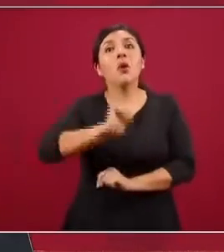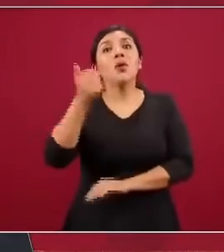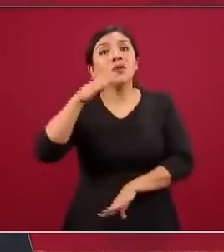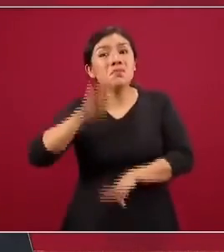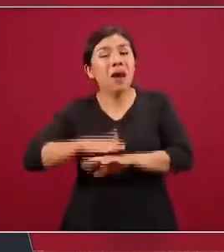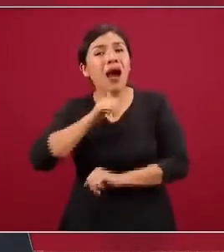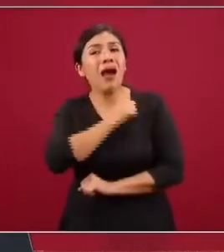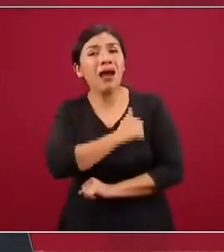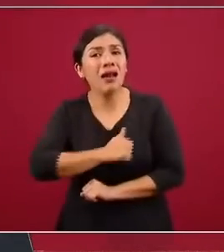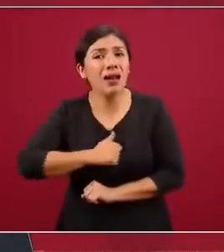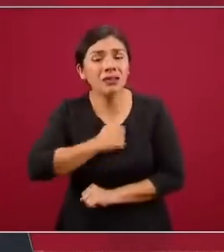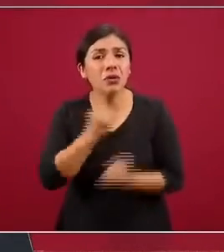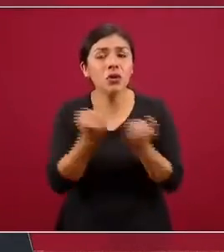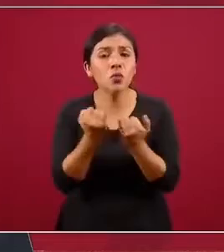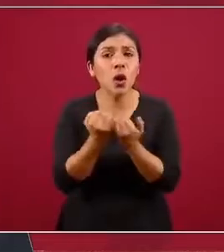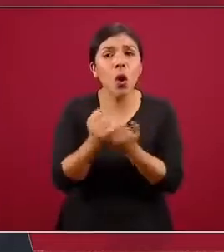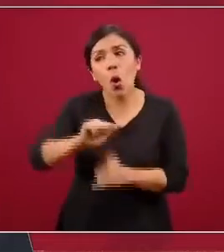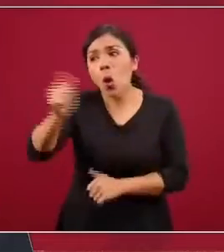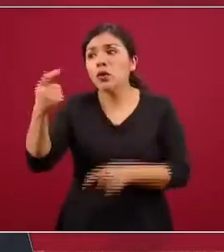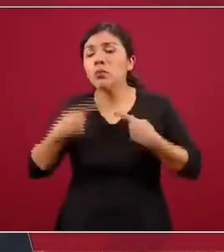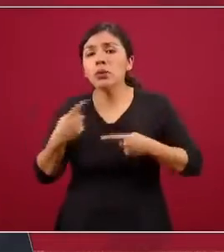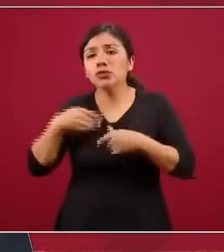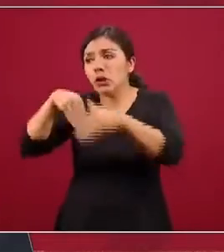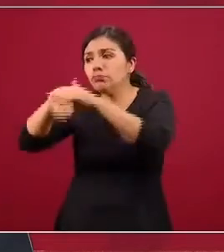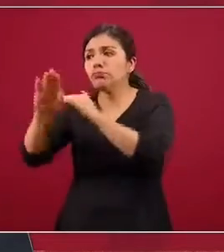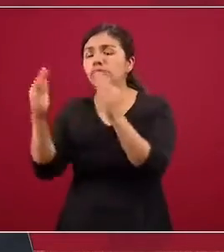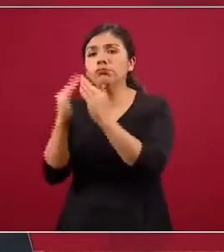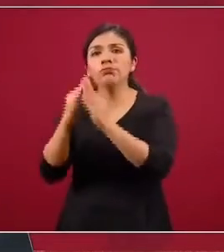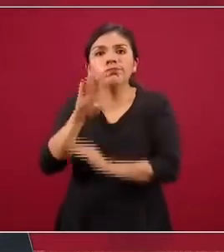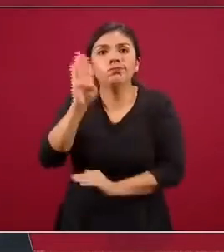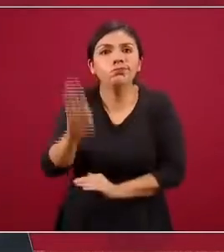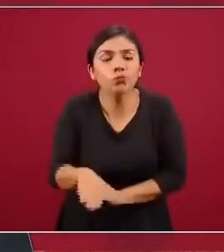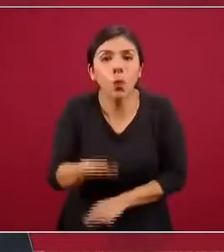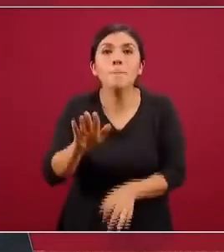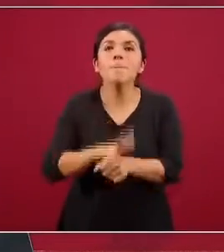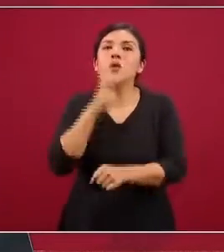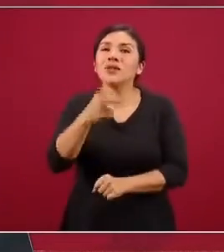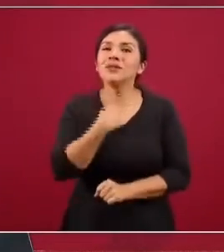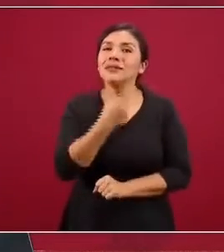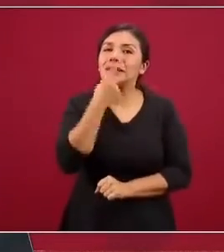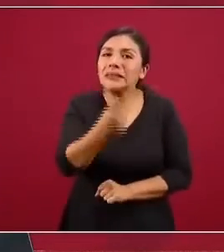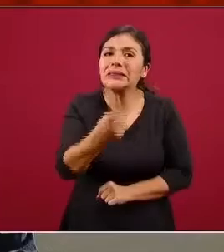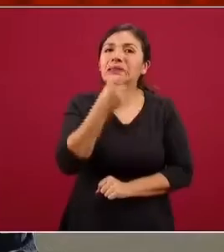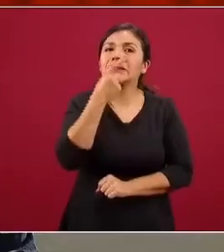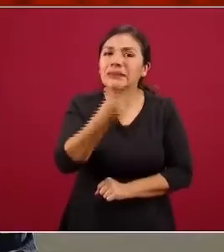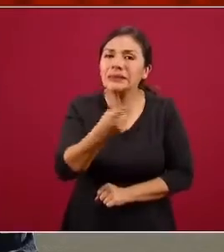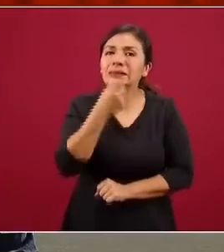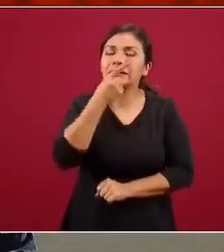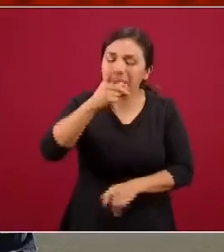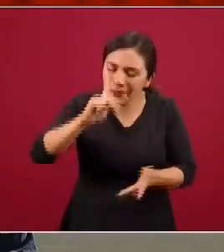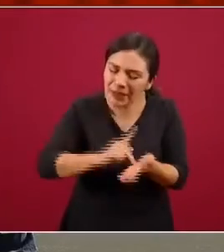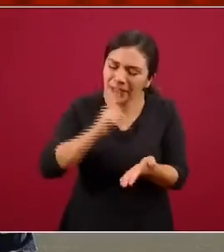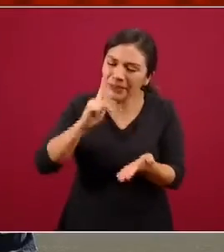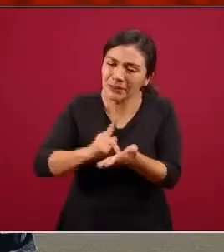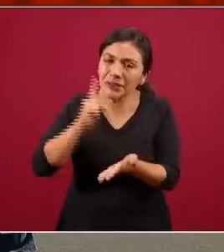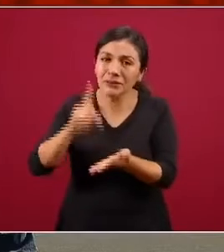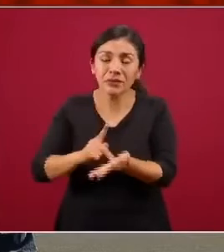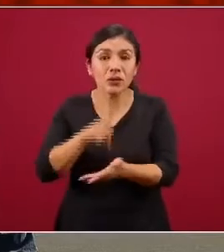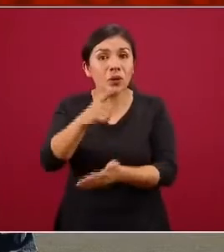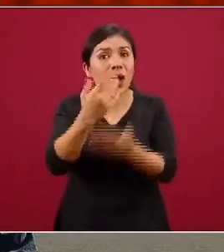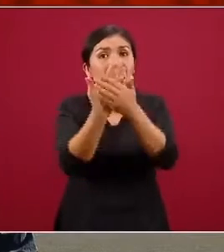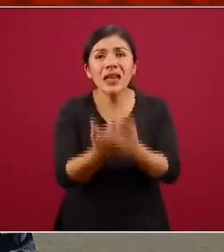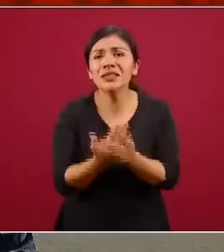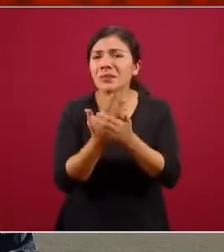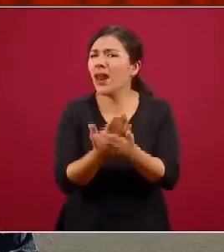más lamentable, algunas mueren en casa. Por eso hemos insistido una y otra vez, y hoy lo acabamos de decir, que no